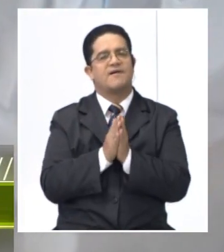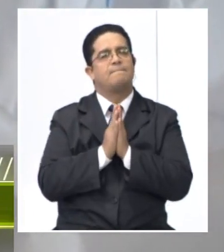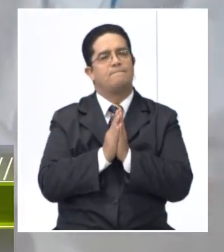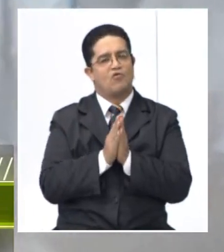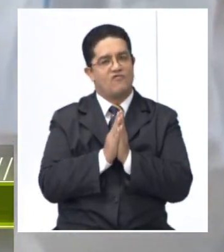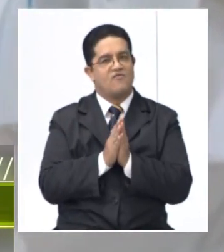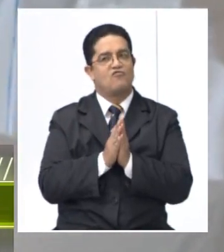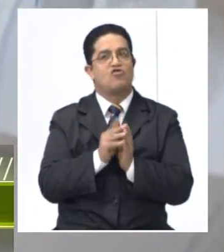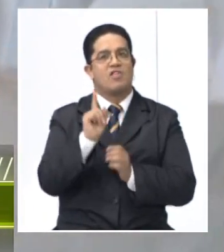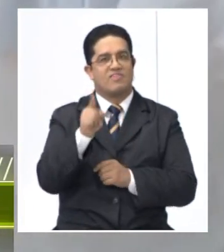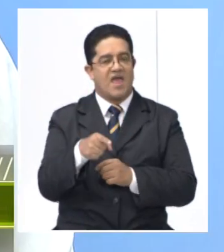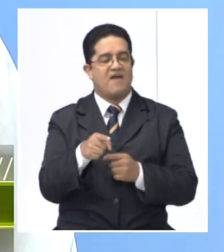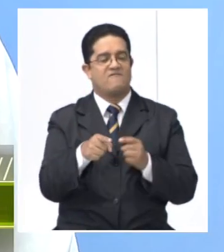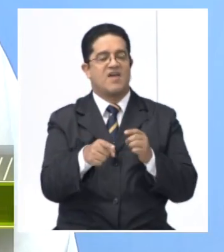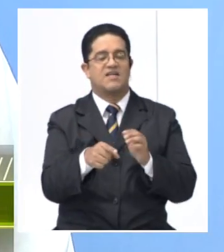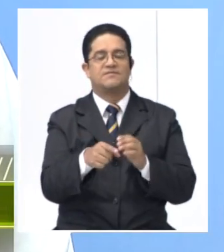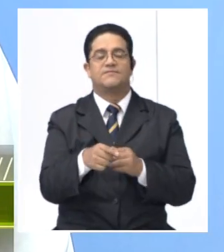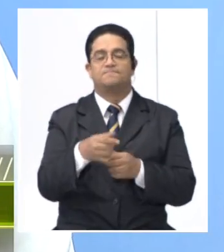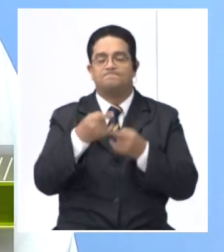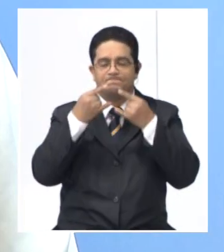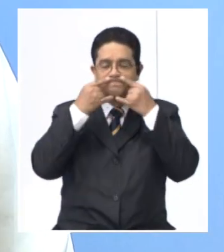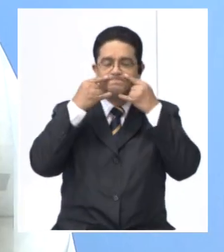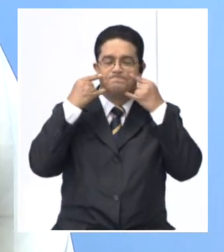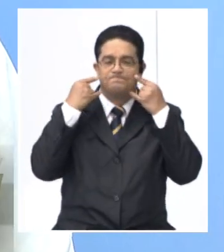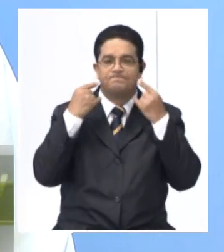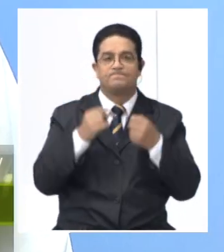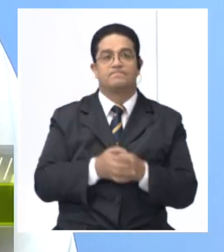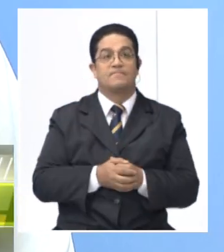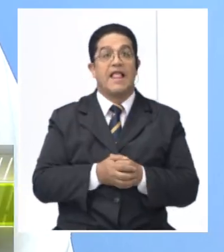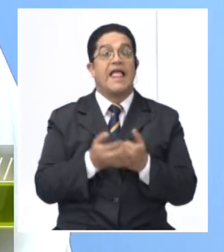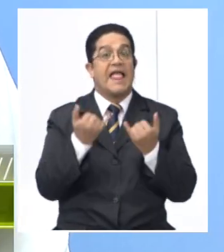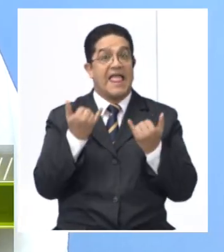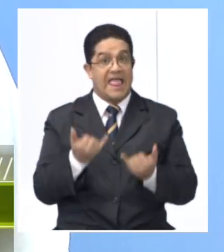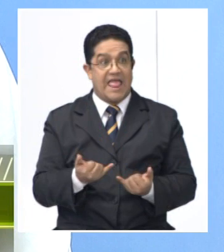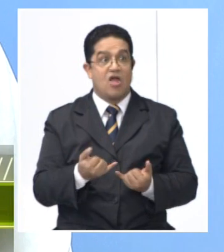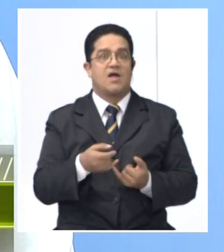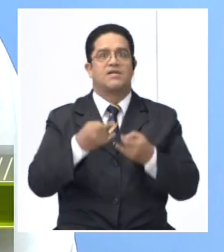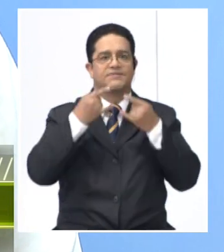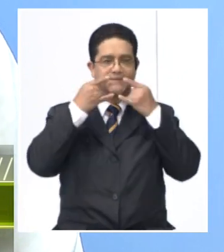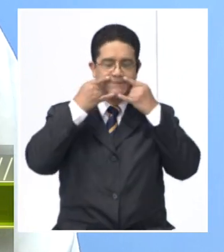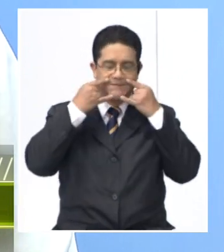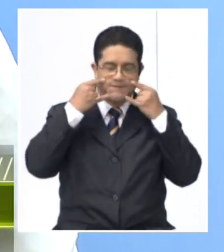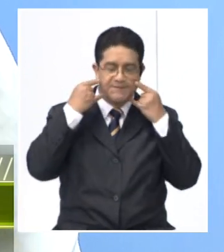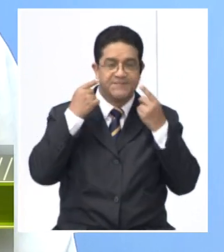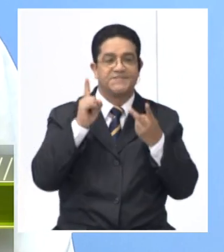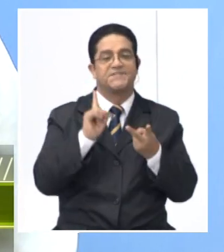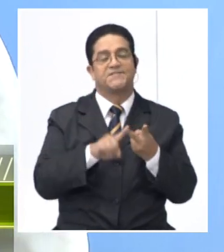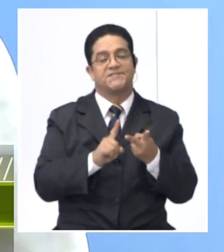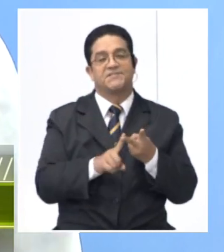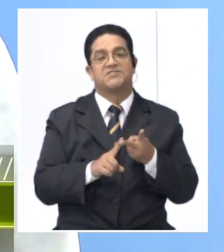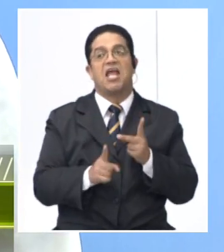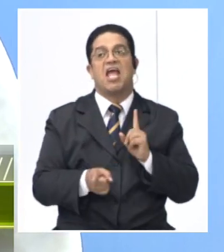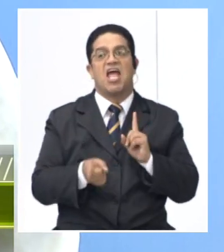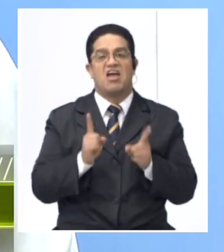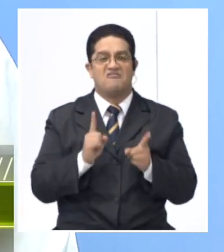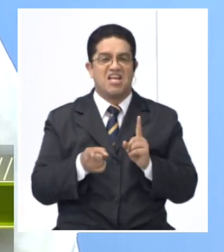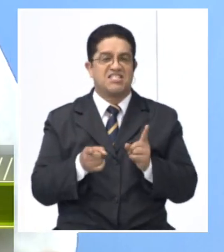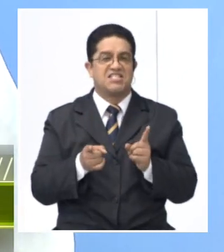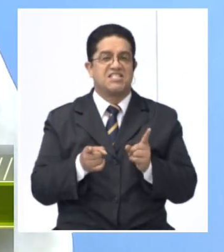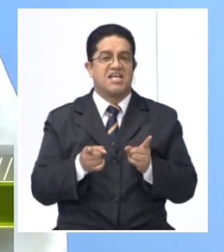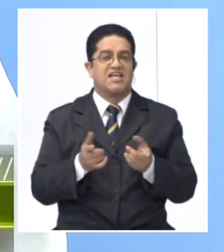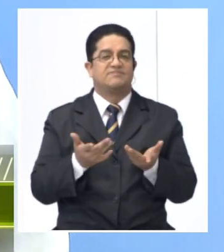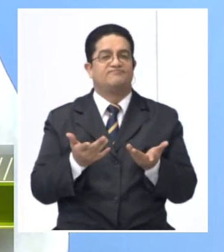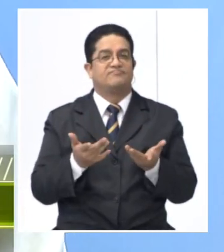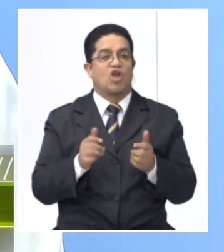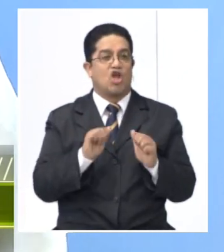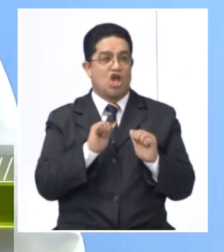de bioseguridad. De aquí en adelante nos toca asumir el uso de mascarilla, eventualmente en épocas del año en que